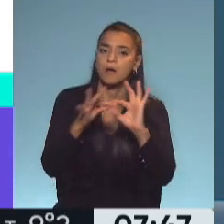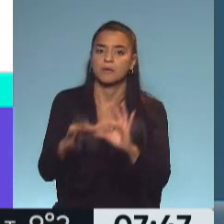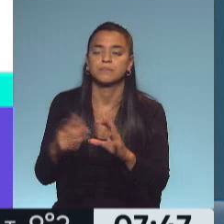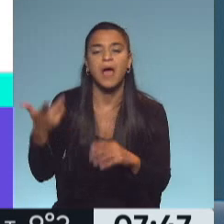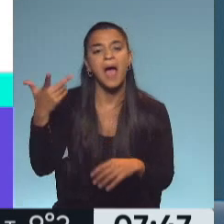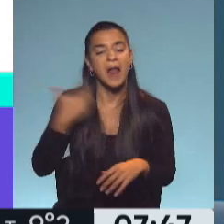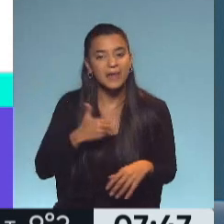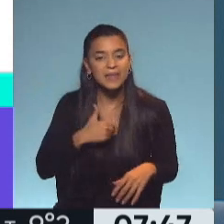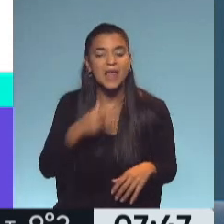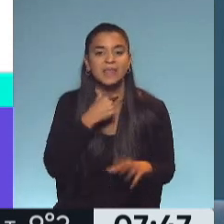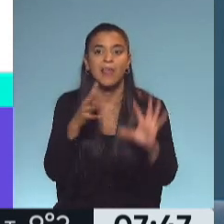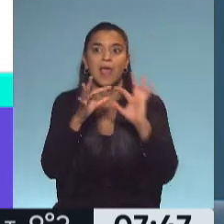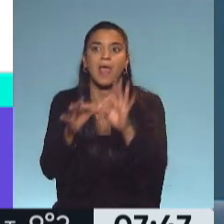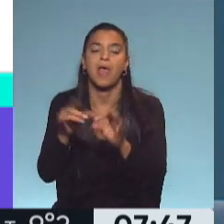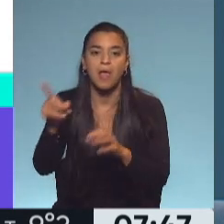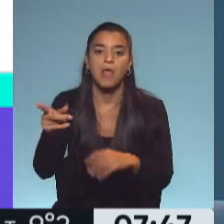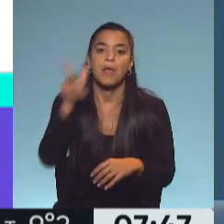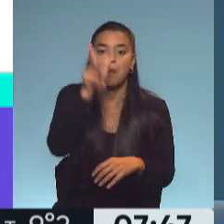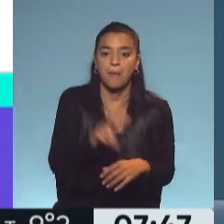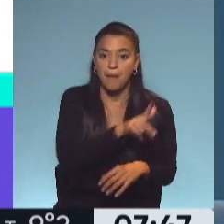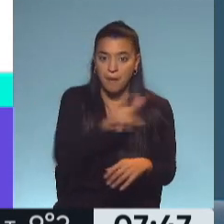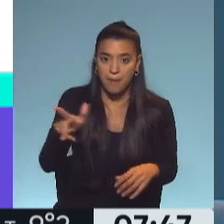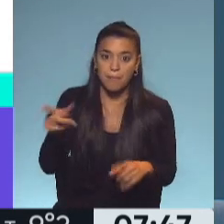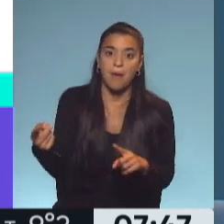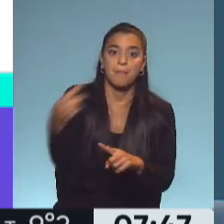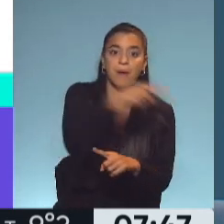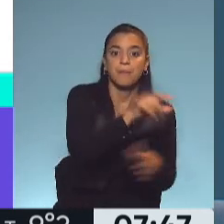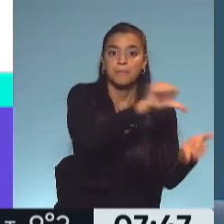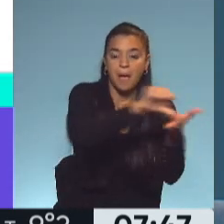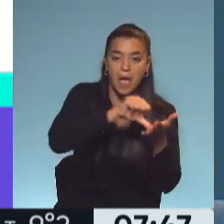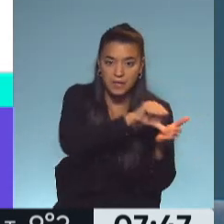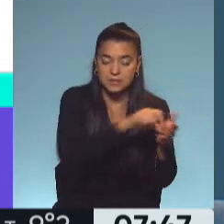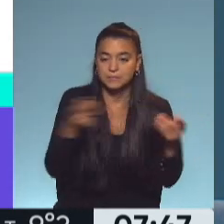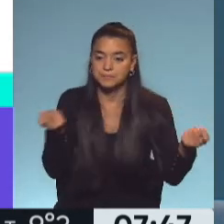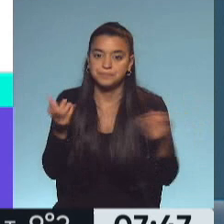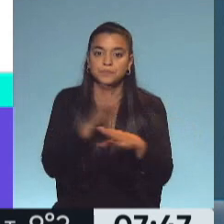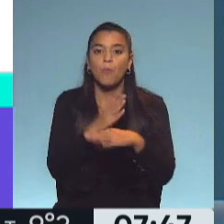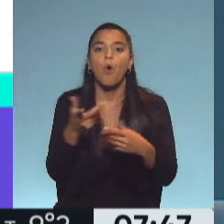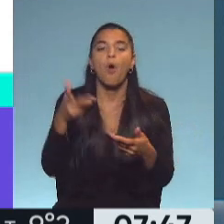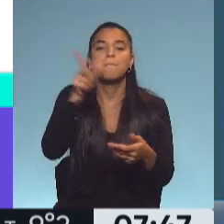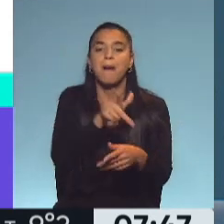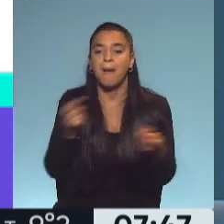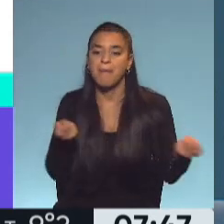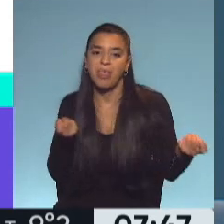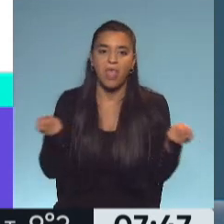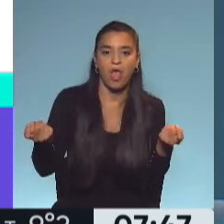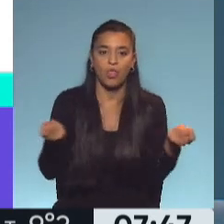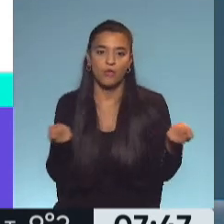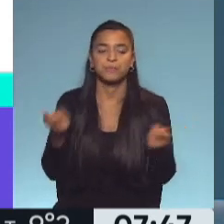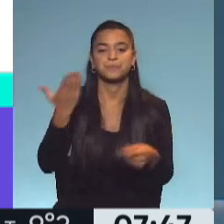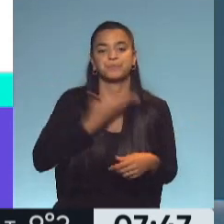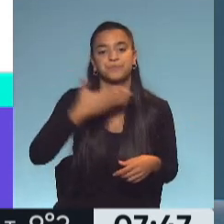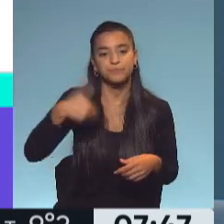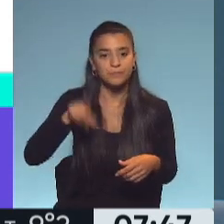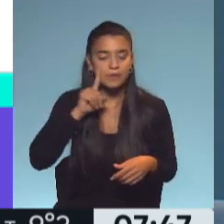buscando Argentina, Papa Francisco y los países a los que Argentina le debe, en este caso el FMI